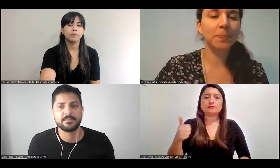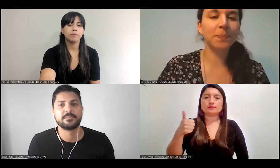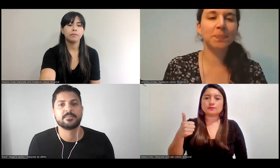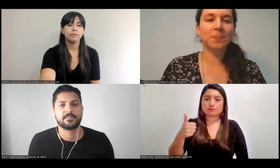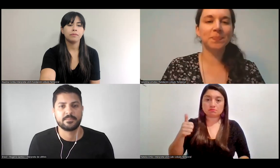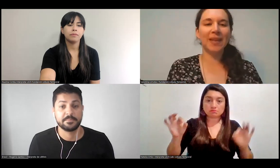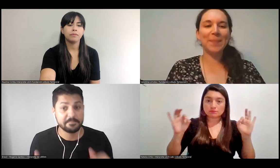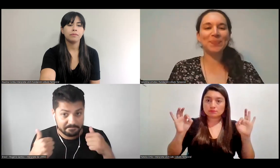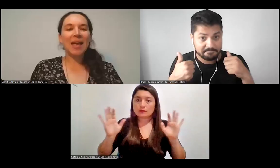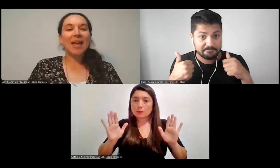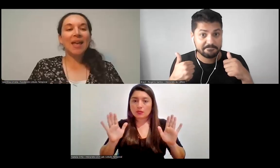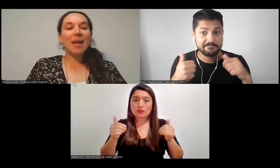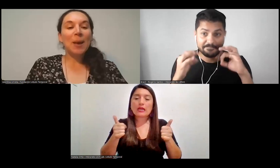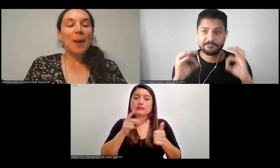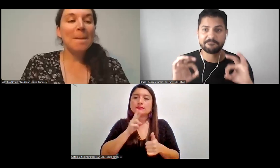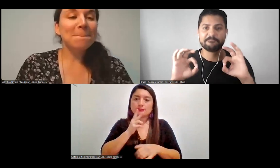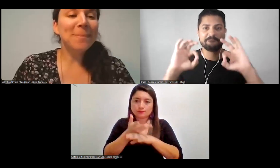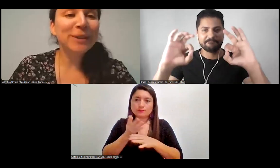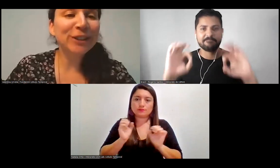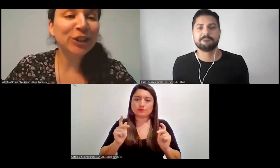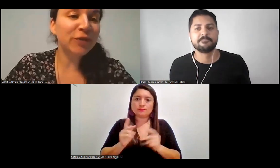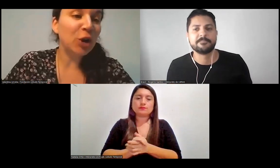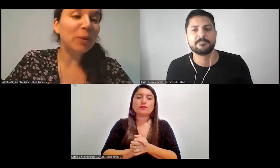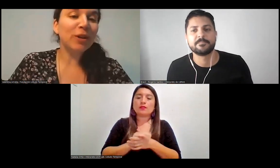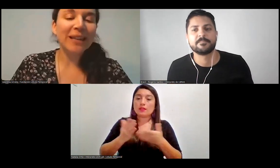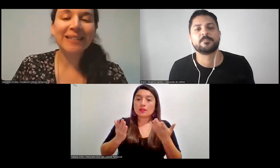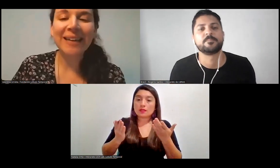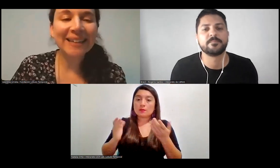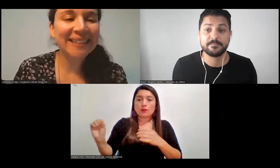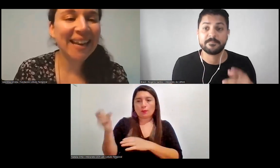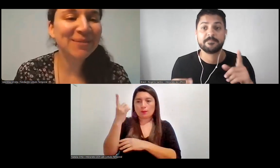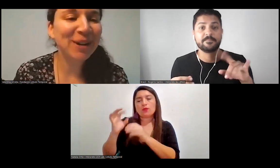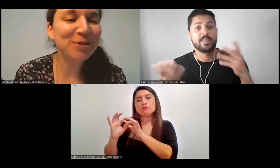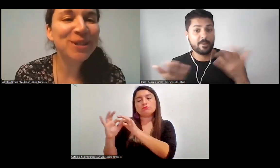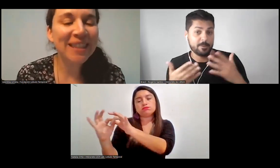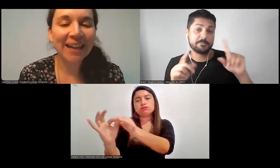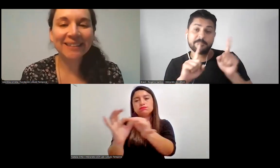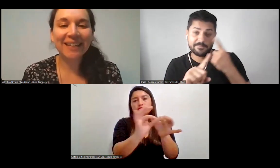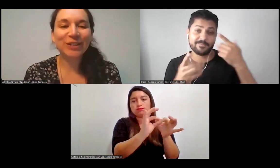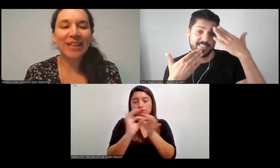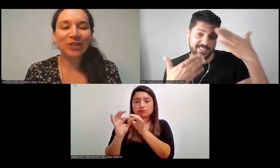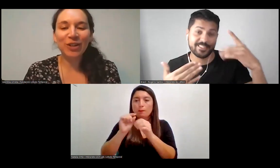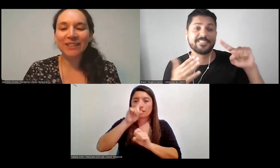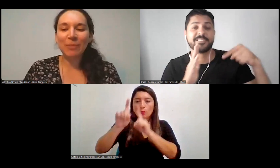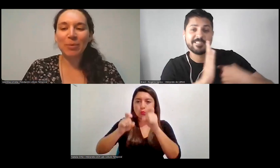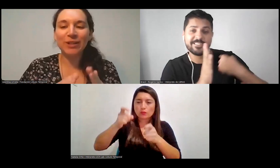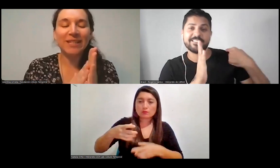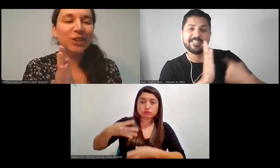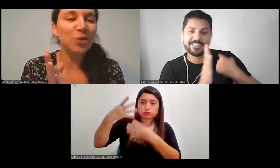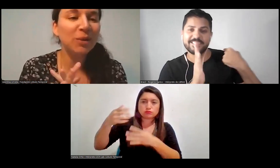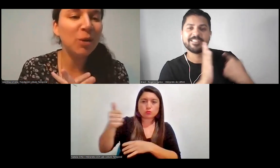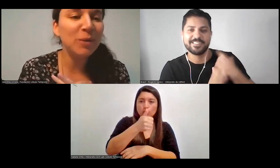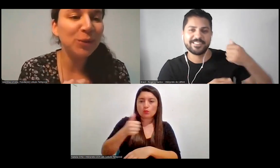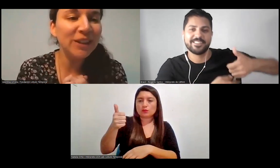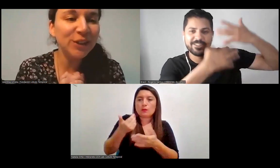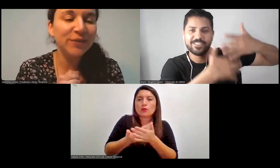¿Súper? Ya. Vamos entonces, bueno, primero agradecerles las preguntas a todos y a todas. Vamos a aprovechar